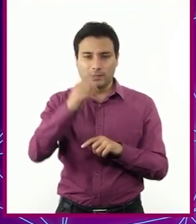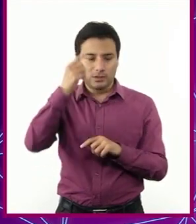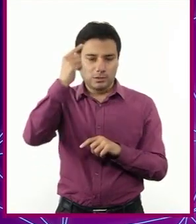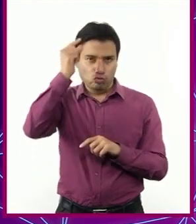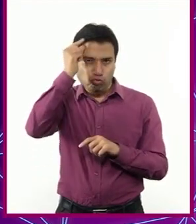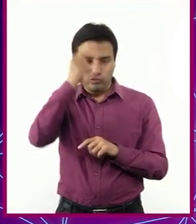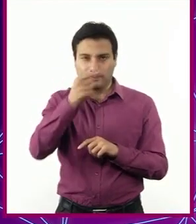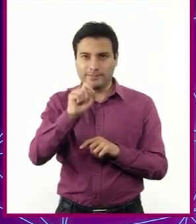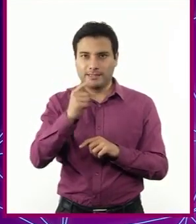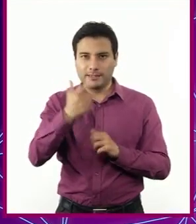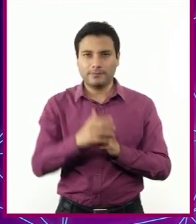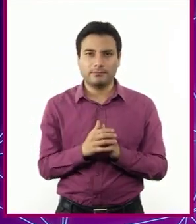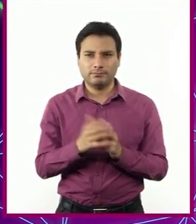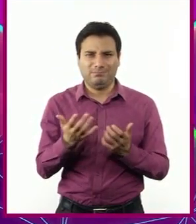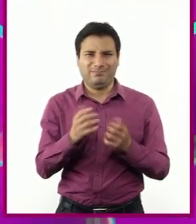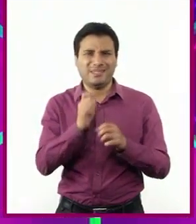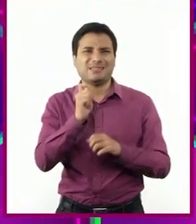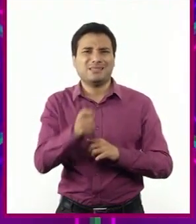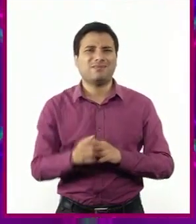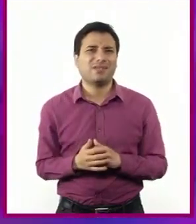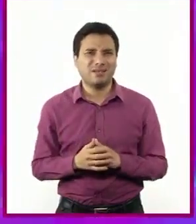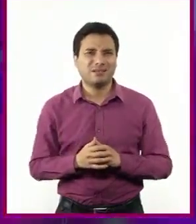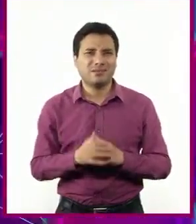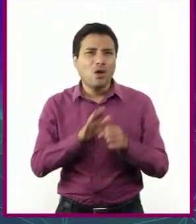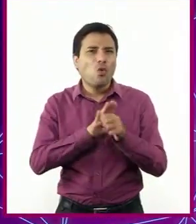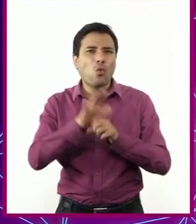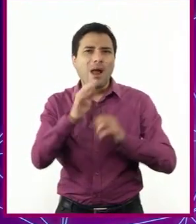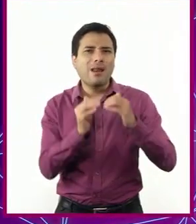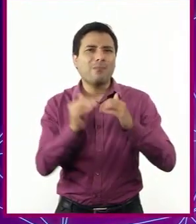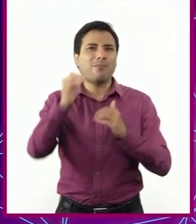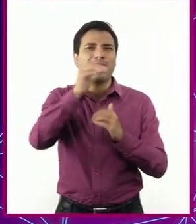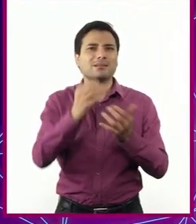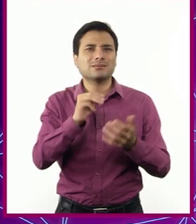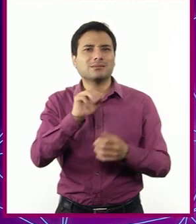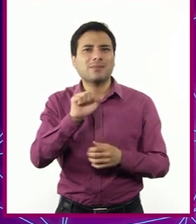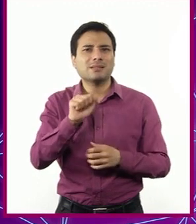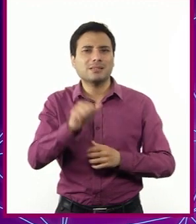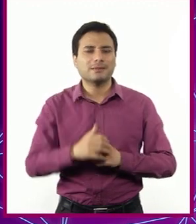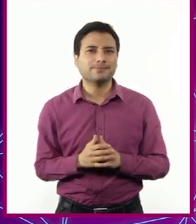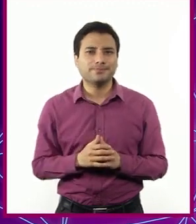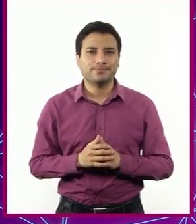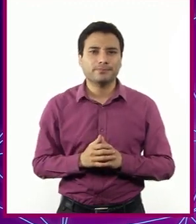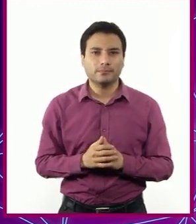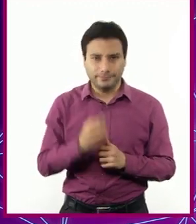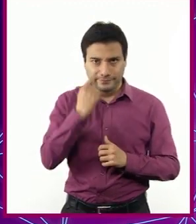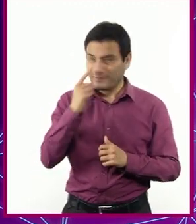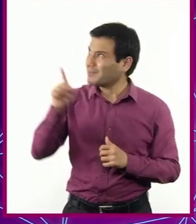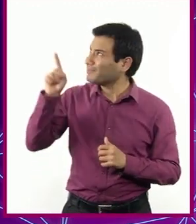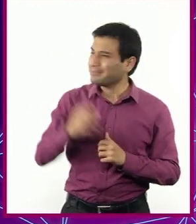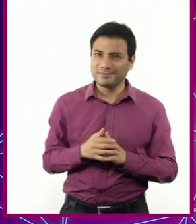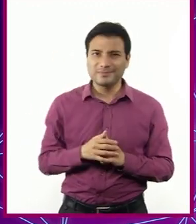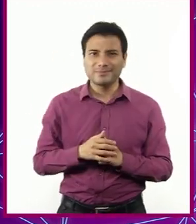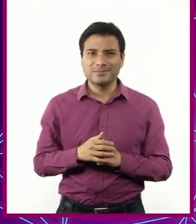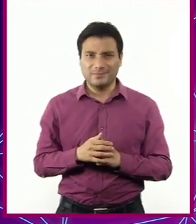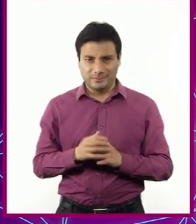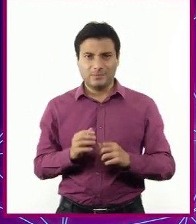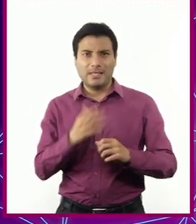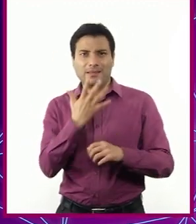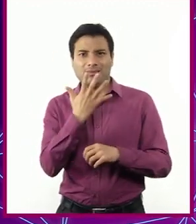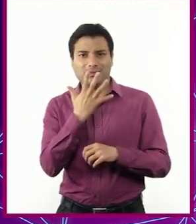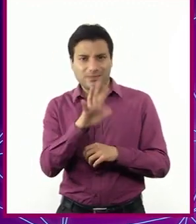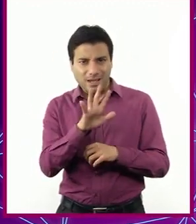masa, el protón o el electrón? Pero, ¿qué quiere decir 10 elevado a la 27